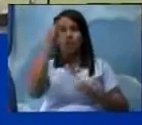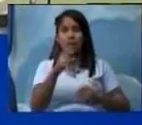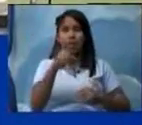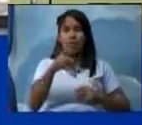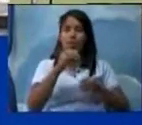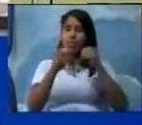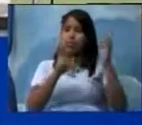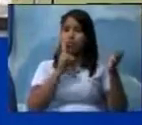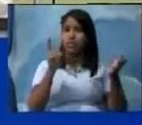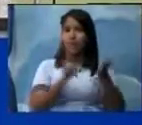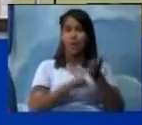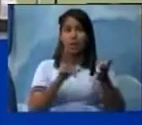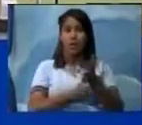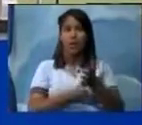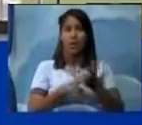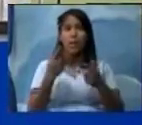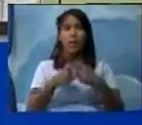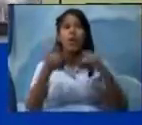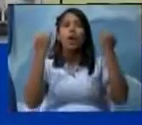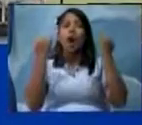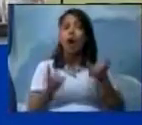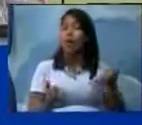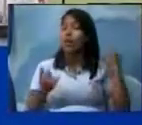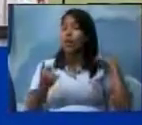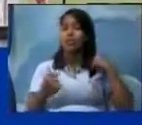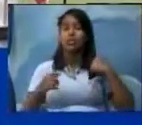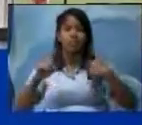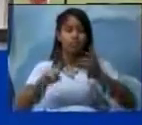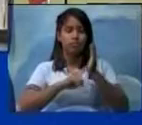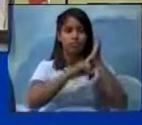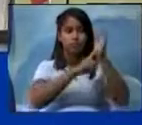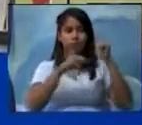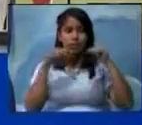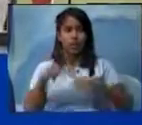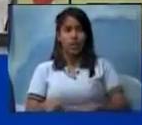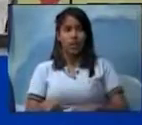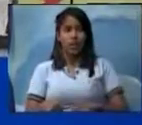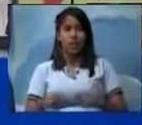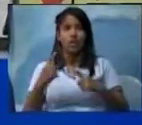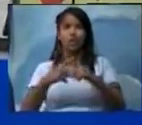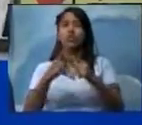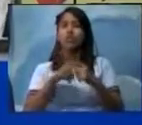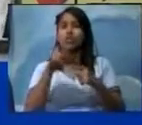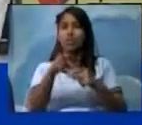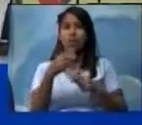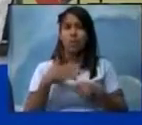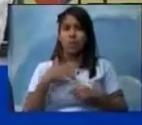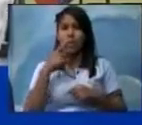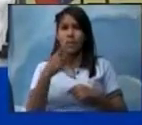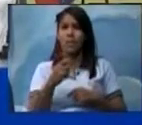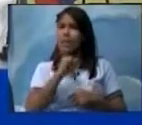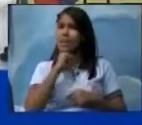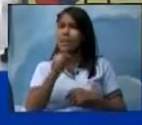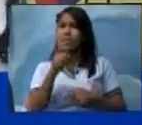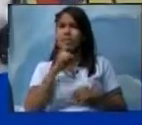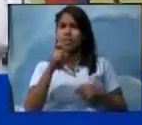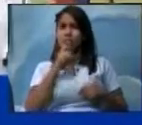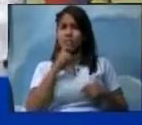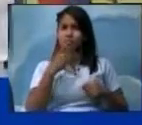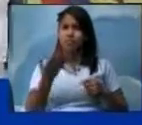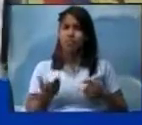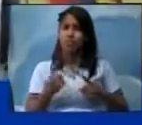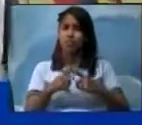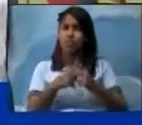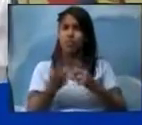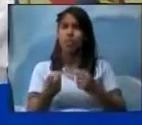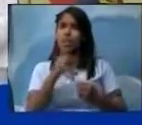adivinaban de verdad Pero ahora que se me presenta esta emergencia Entonces ustedes me dicen que esto es difícil y Y qué